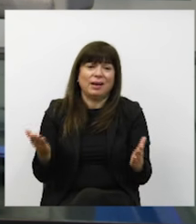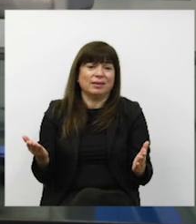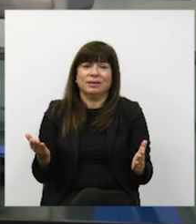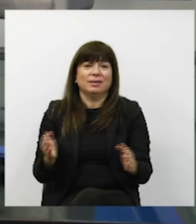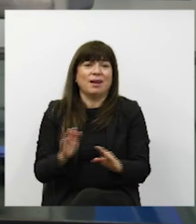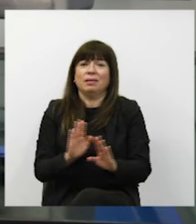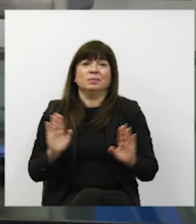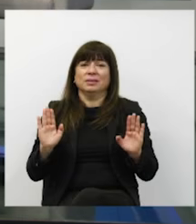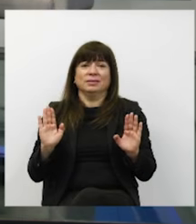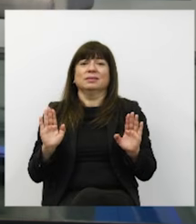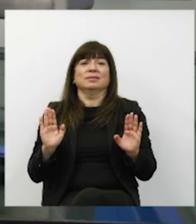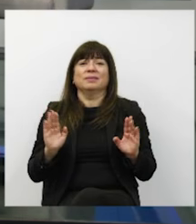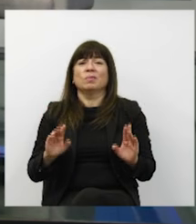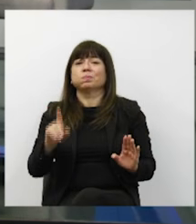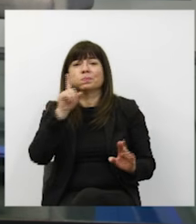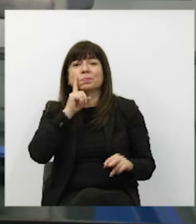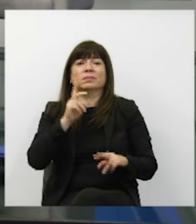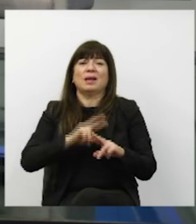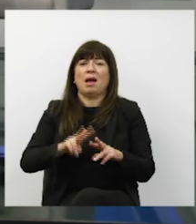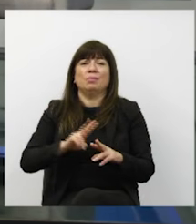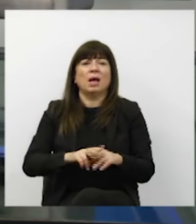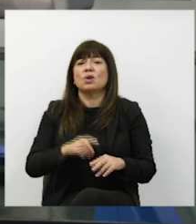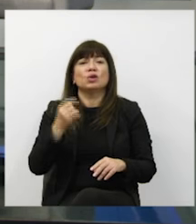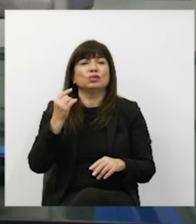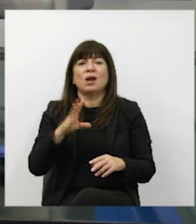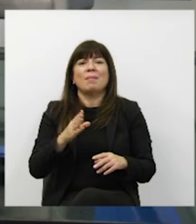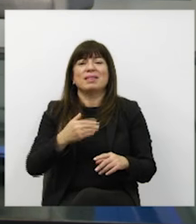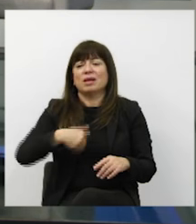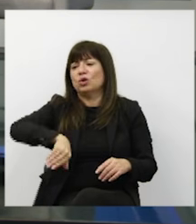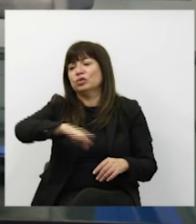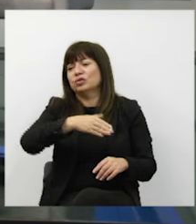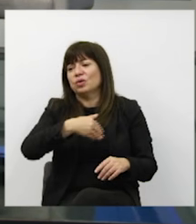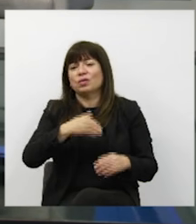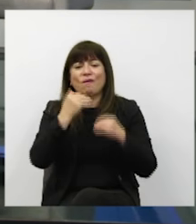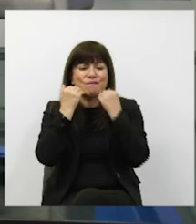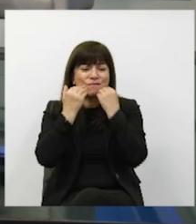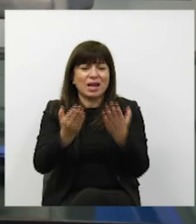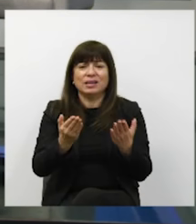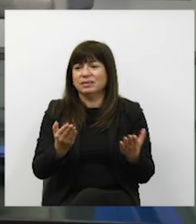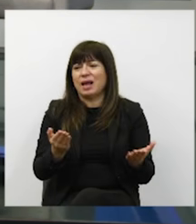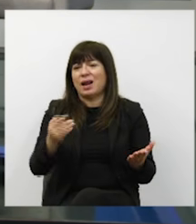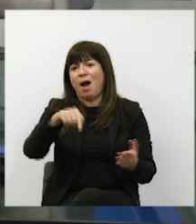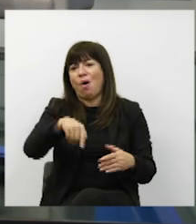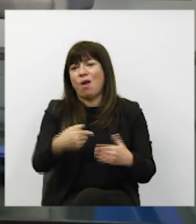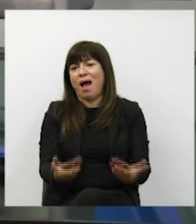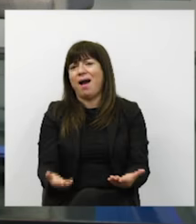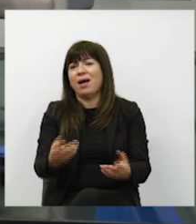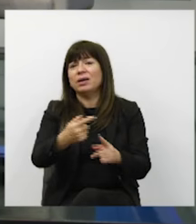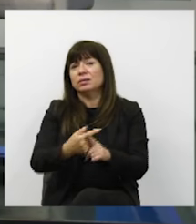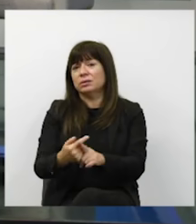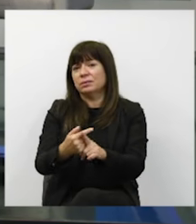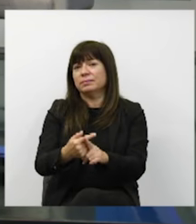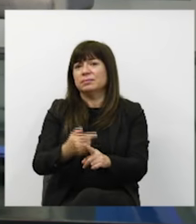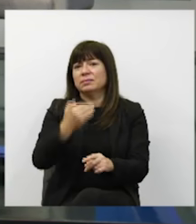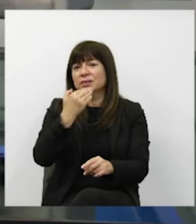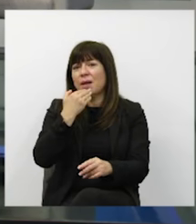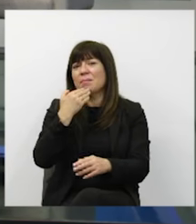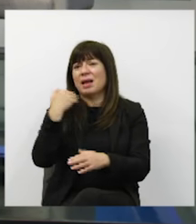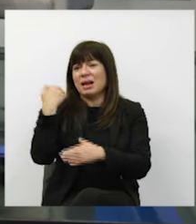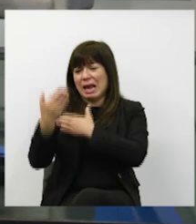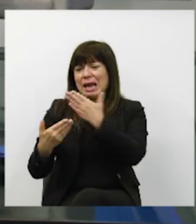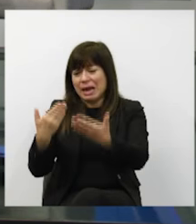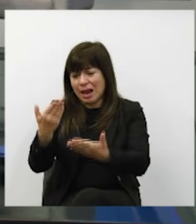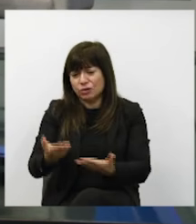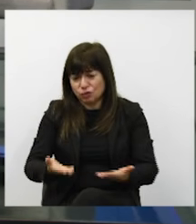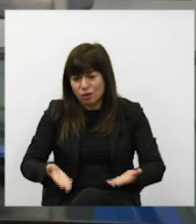creo que lo tenemos que hacer no solo por nosotros, por nuestro bienestar actual de sociedad, sino que también porque tenemos una generación por